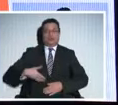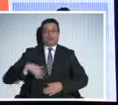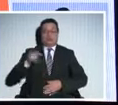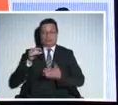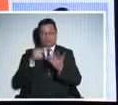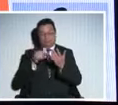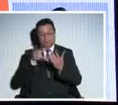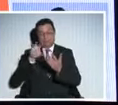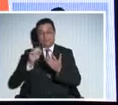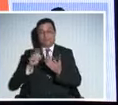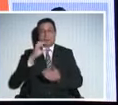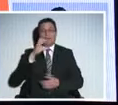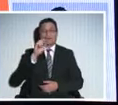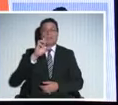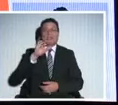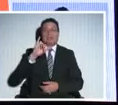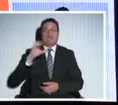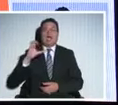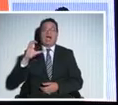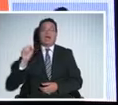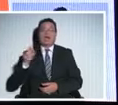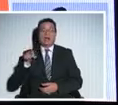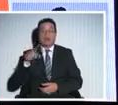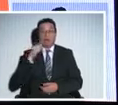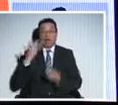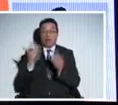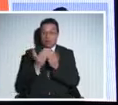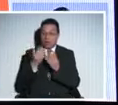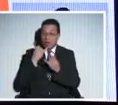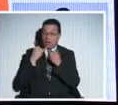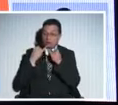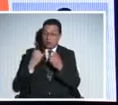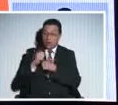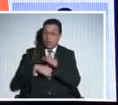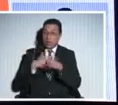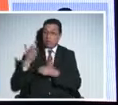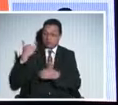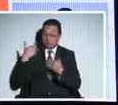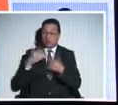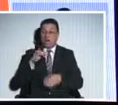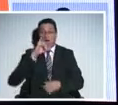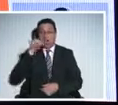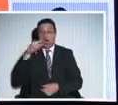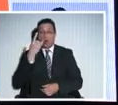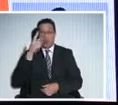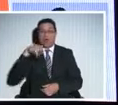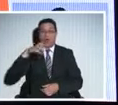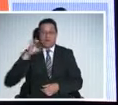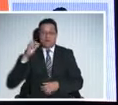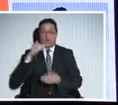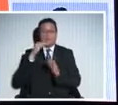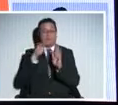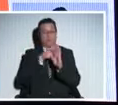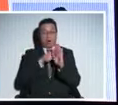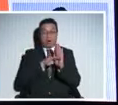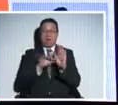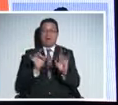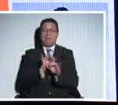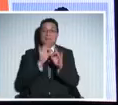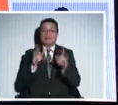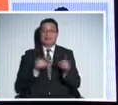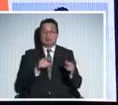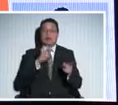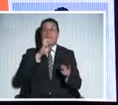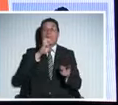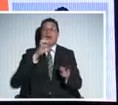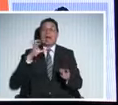diagnosticaron la enfermedad celíaca. Por suerte, en el colegio le informaron que desde el año pasado, la JUNAEB tenía un programa especial para estos niños, llamado